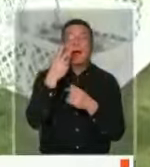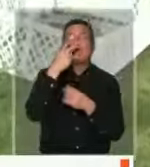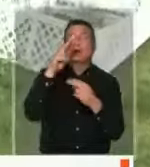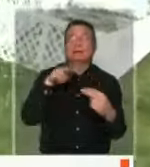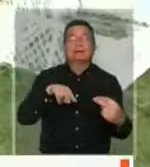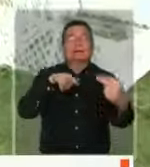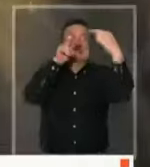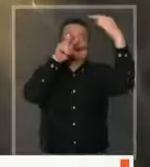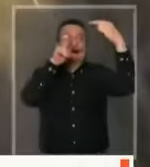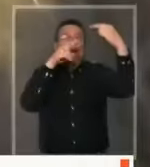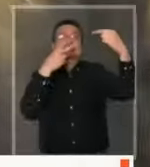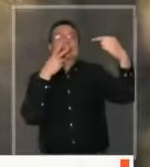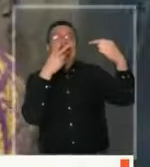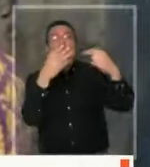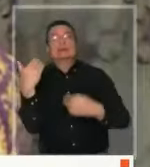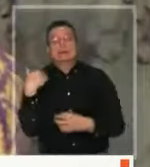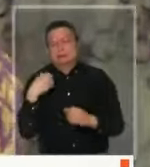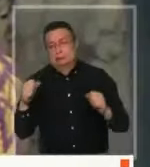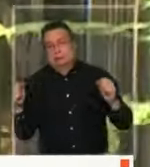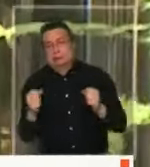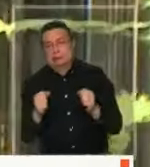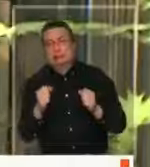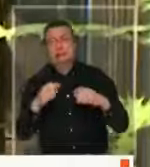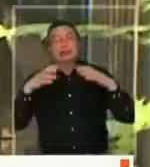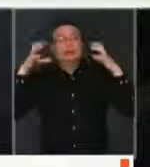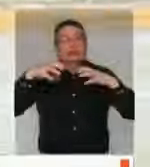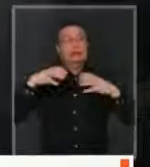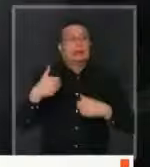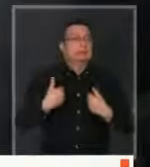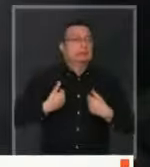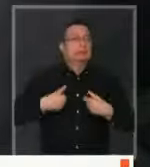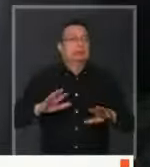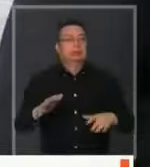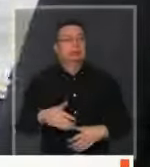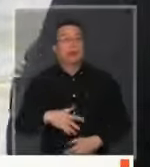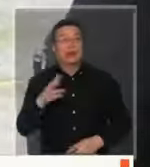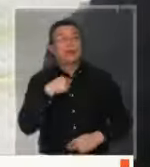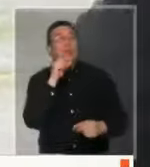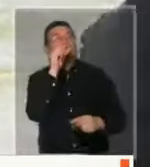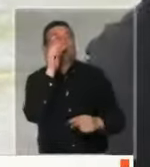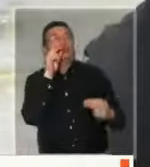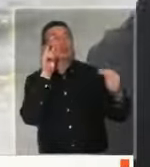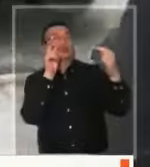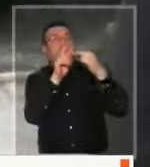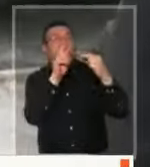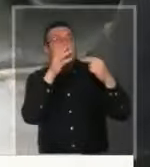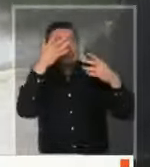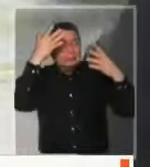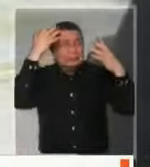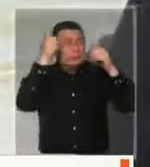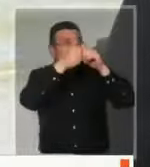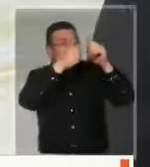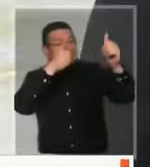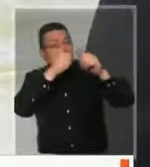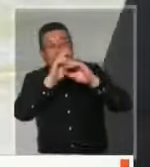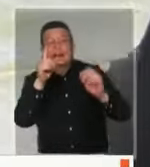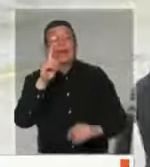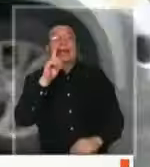tan grande que no les importa el frío, menos la llovizna. Aunque sea por verlo, las canas, lo que sea, mi ídolo, yo doy todo